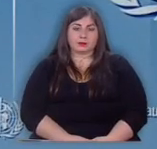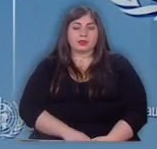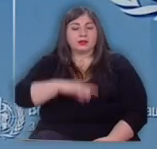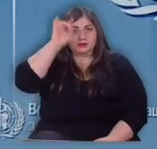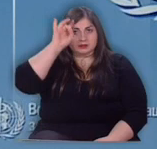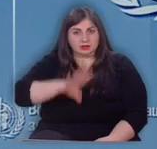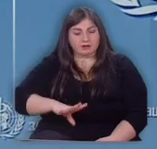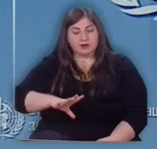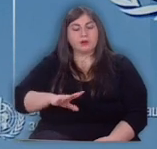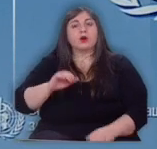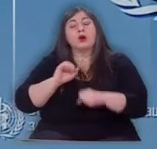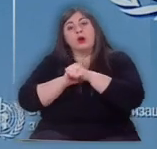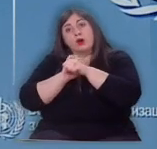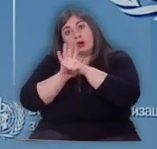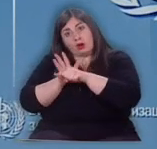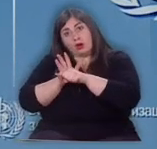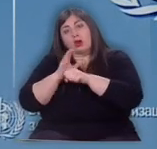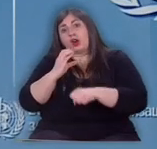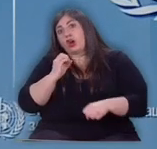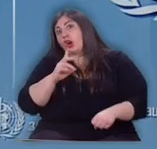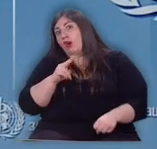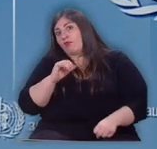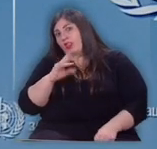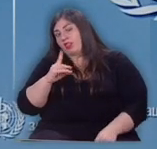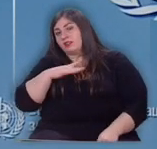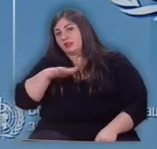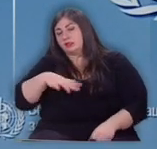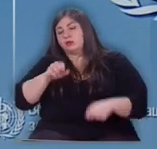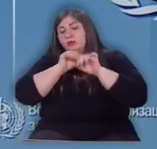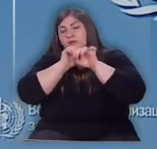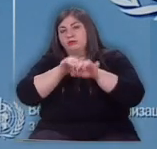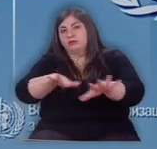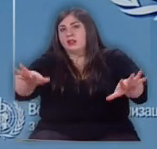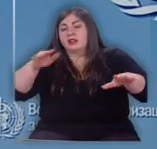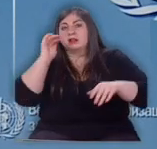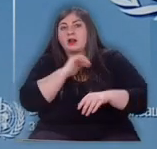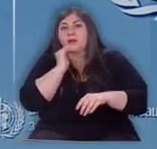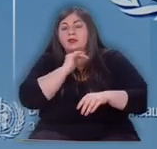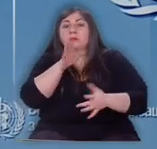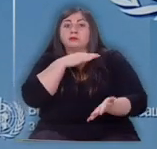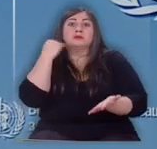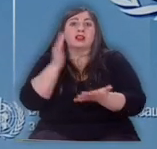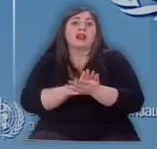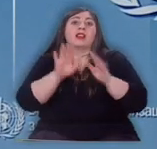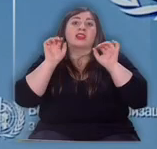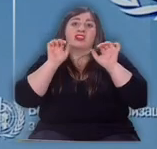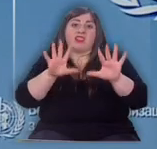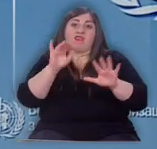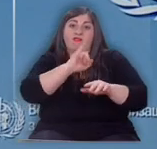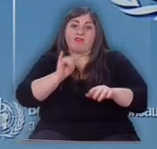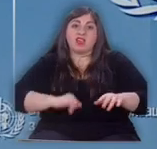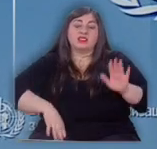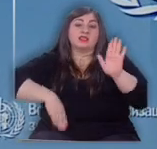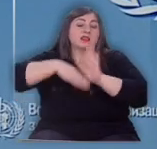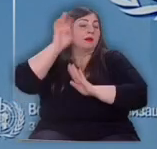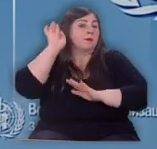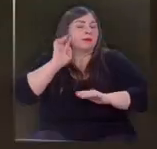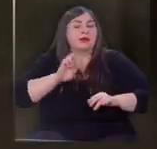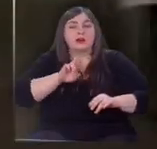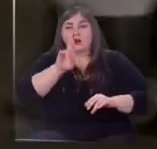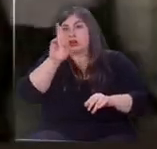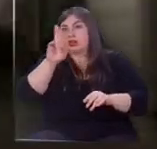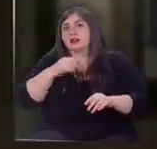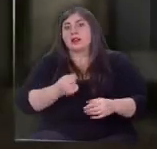Sabemos que el COVID-19 se propaga rápidamente y sabemos que es mortal, 10 veces más mortal que la pandemia de gripe